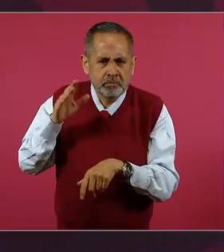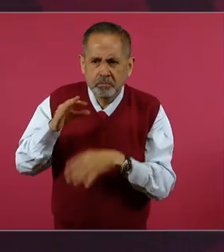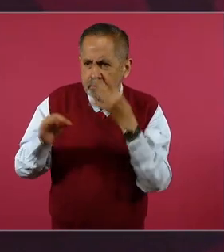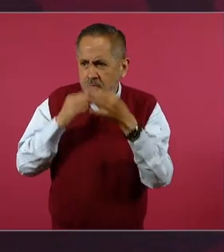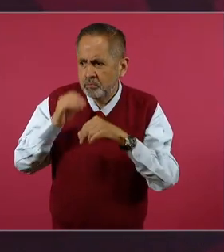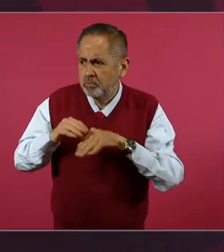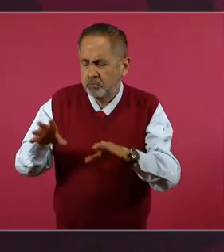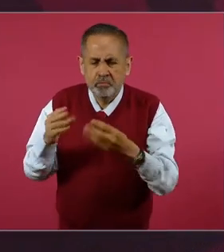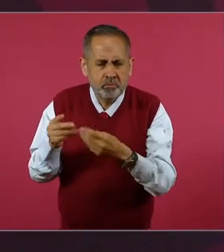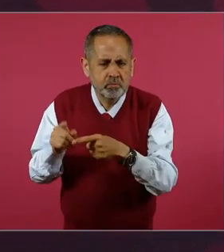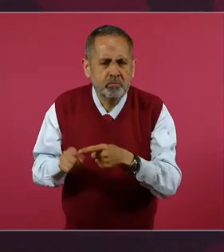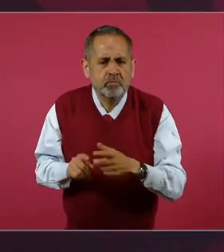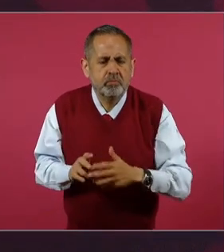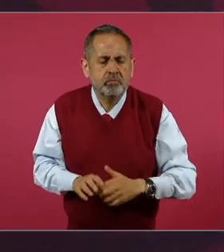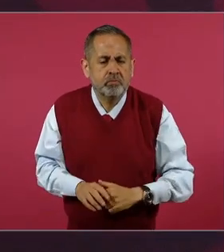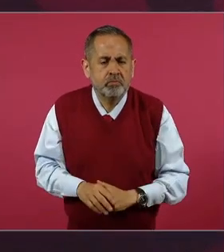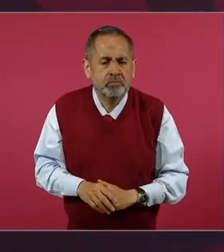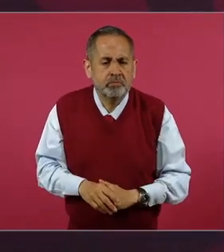crecido.